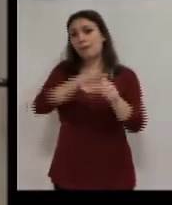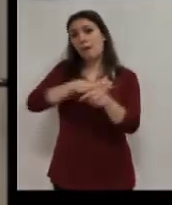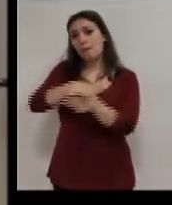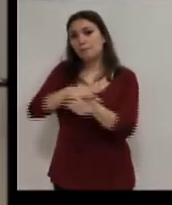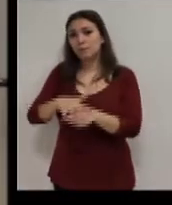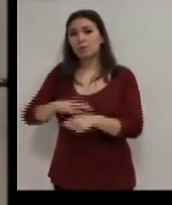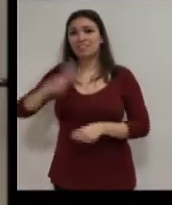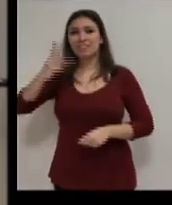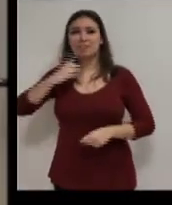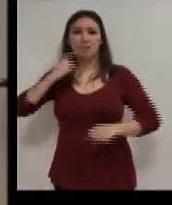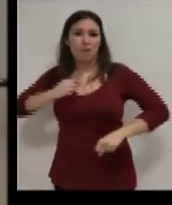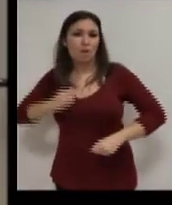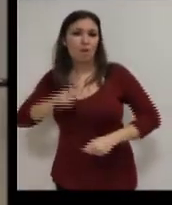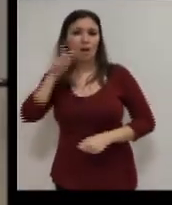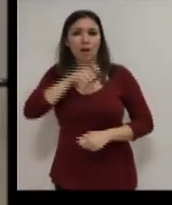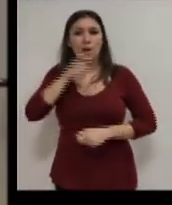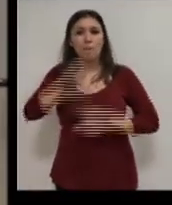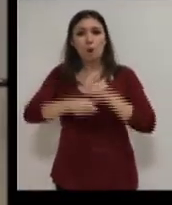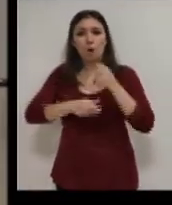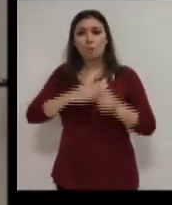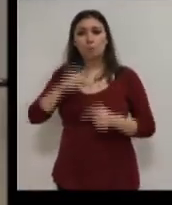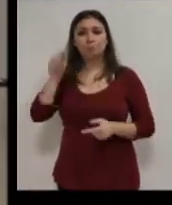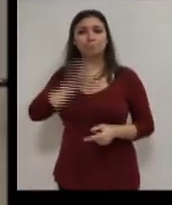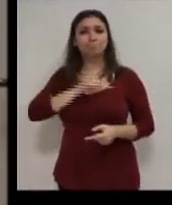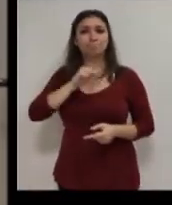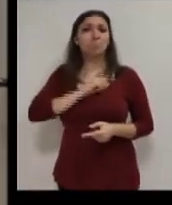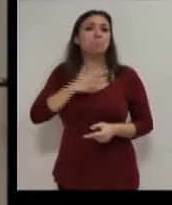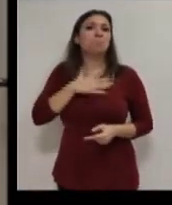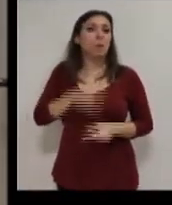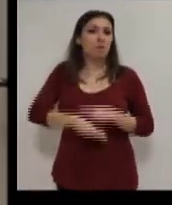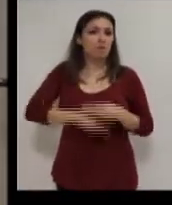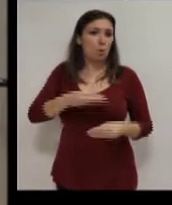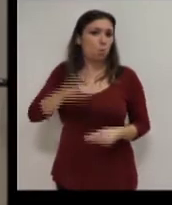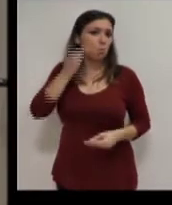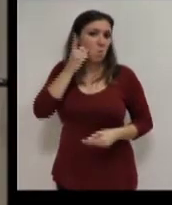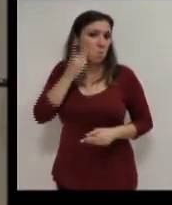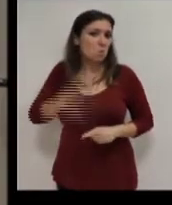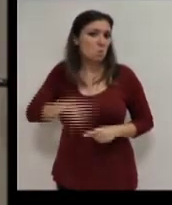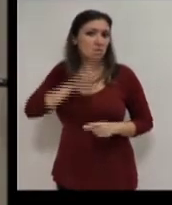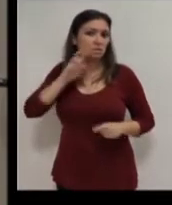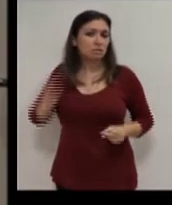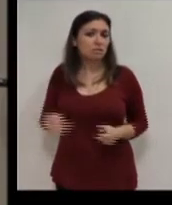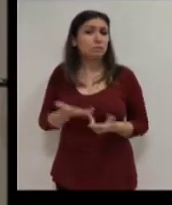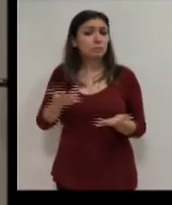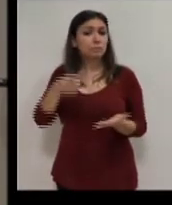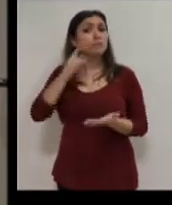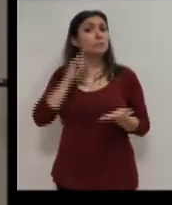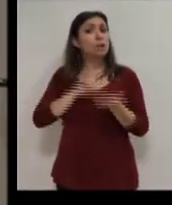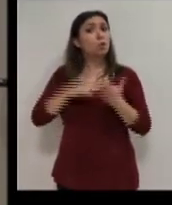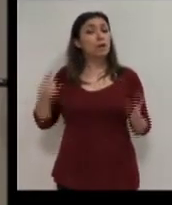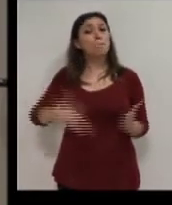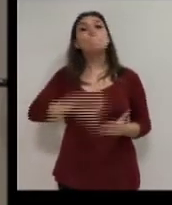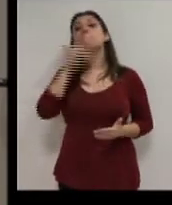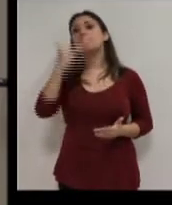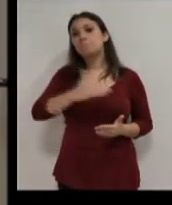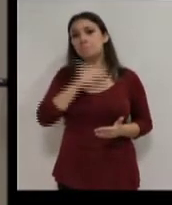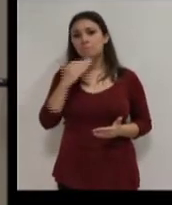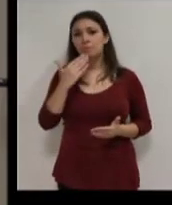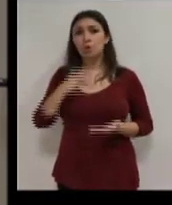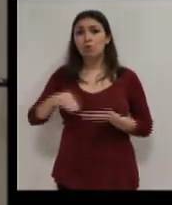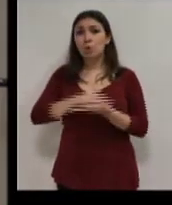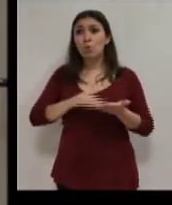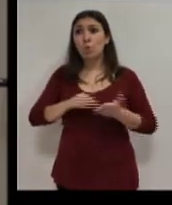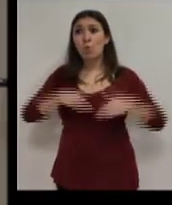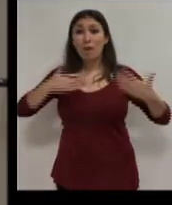más gente en todos los ámbitos, tercera edad, etcétera, que van asumiendo esta posibilidad. Tampoco debe ser un freno en pensar que estas